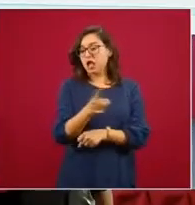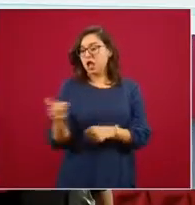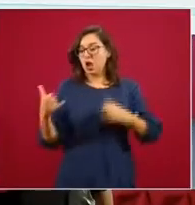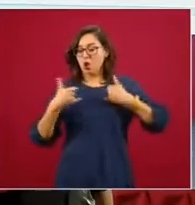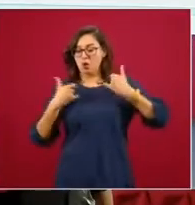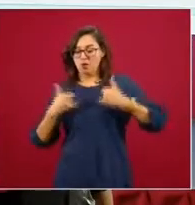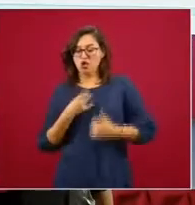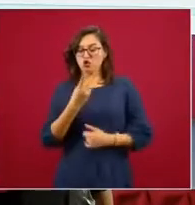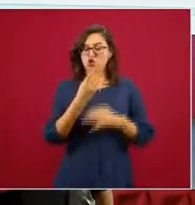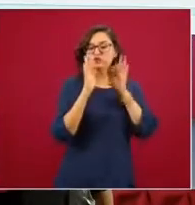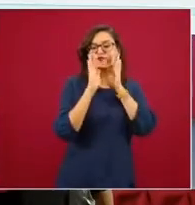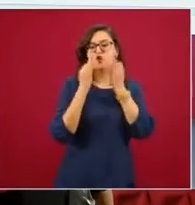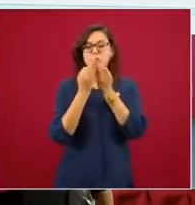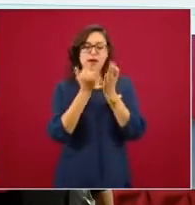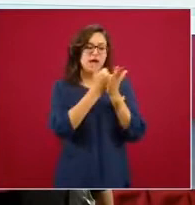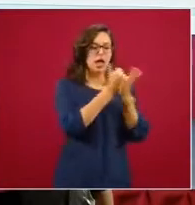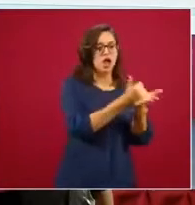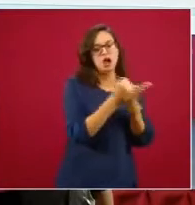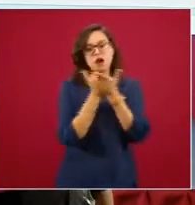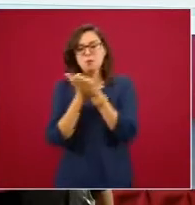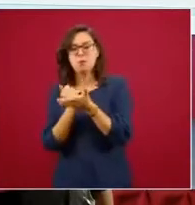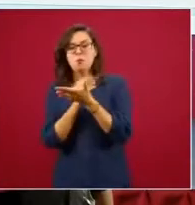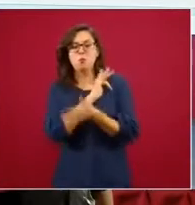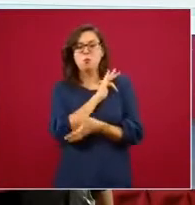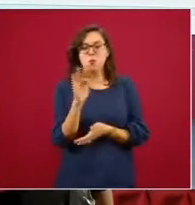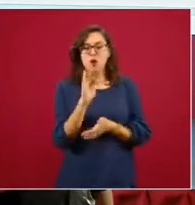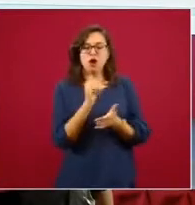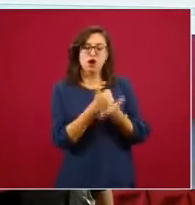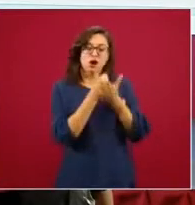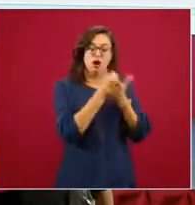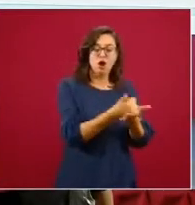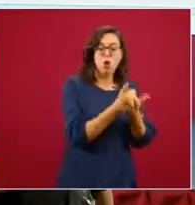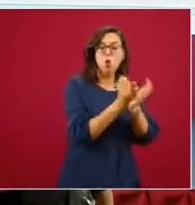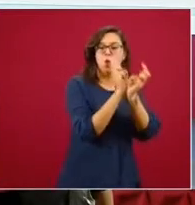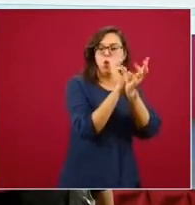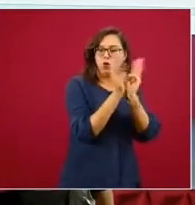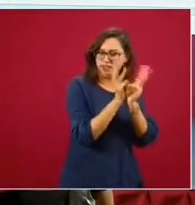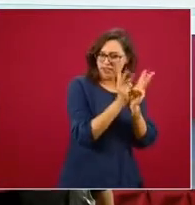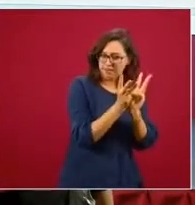en dos modalidades diferentes. La primera, que es vía WhatsApp.